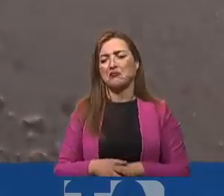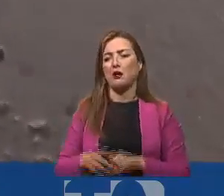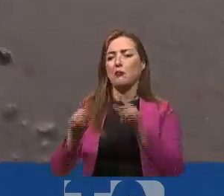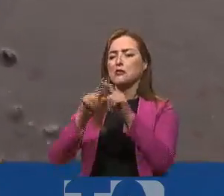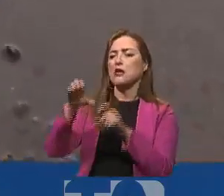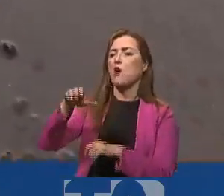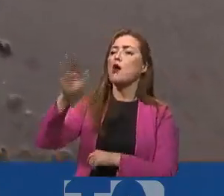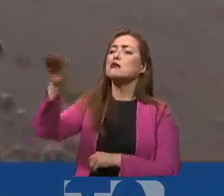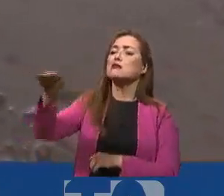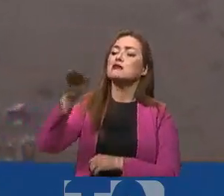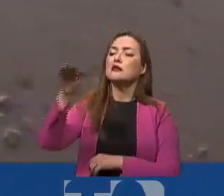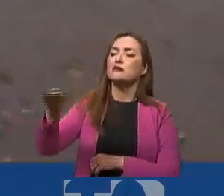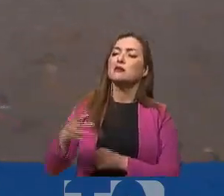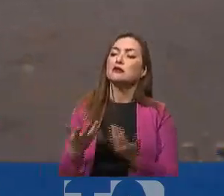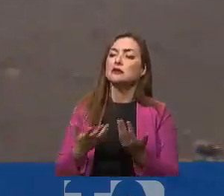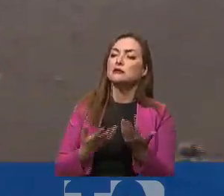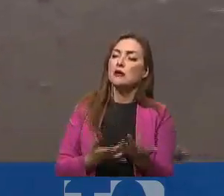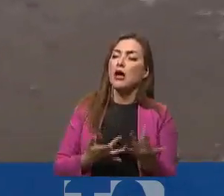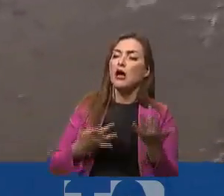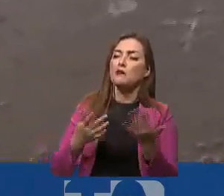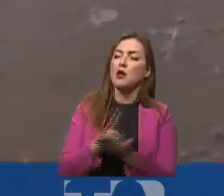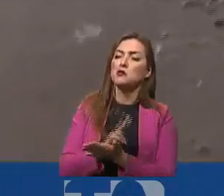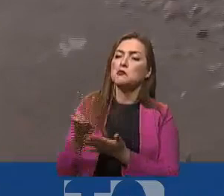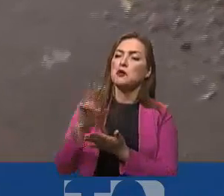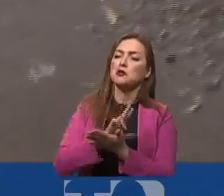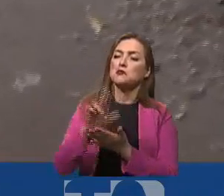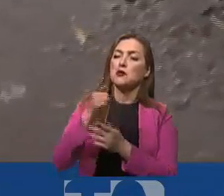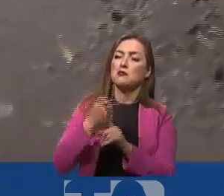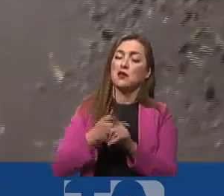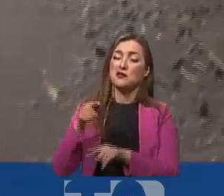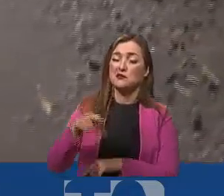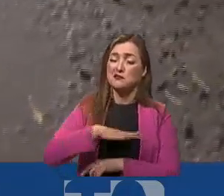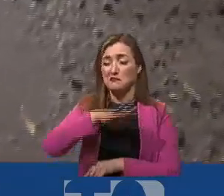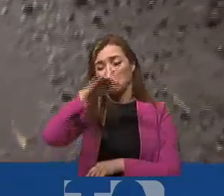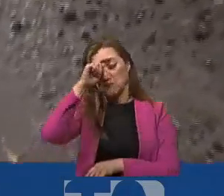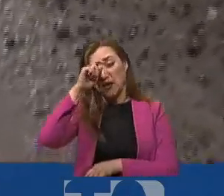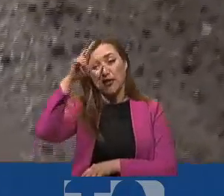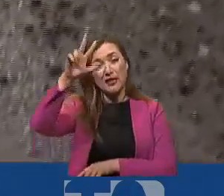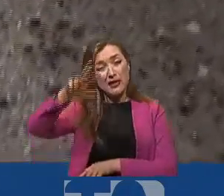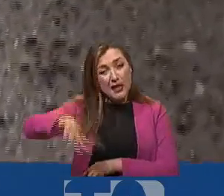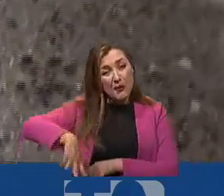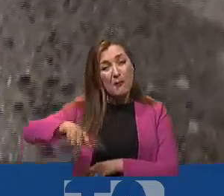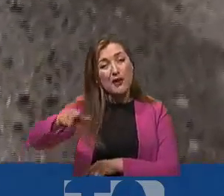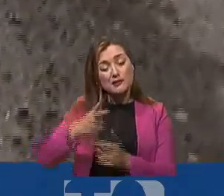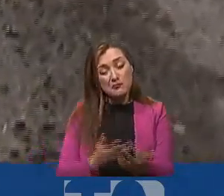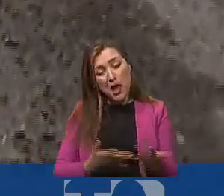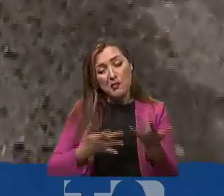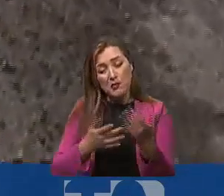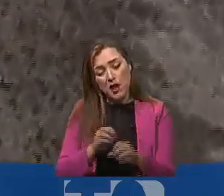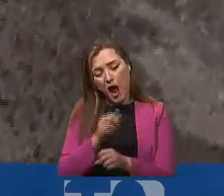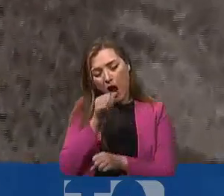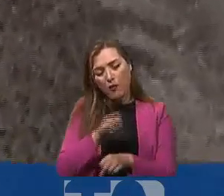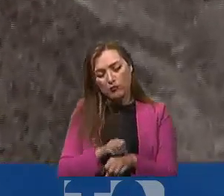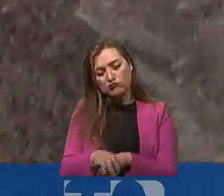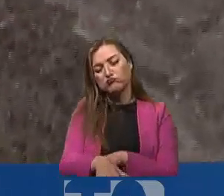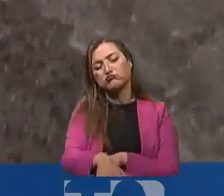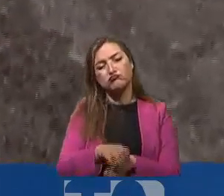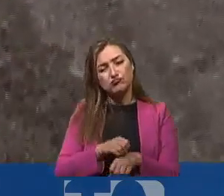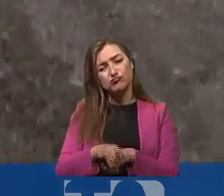más rápido que vienen es a las 2 semanas, 2, 3 semanas al mes. Pero esto ya es el colmo. Estamos 3 meses, como le digo, estamos aquí se